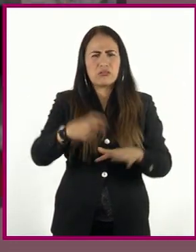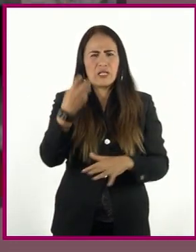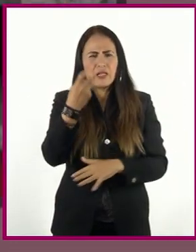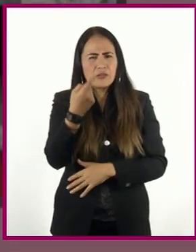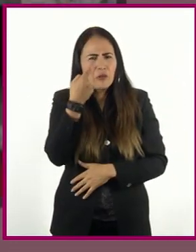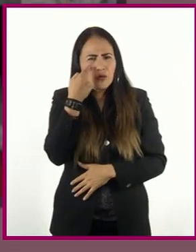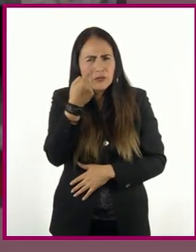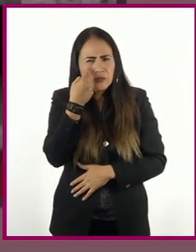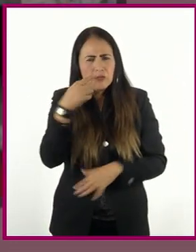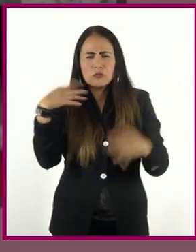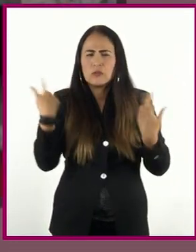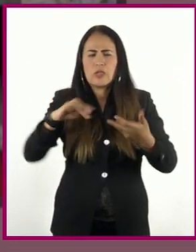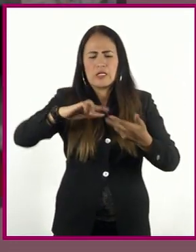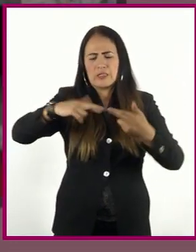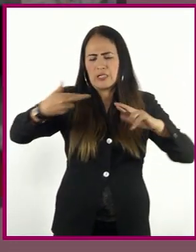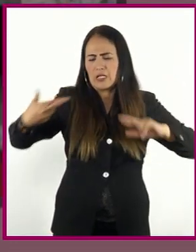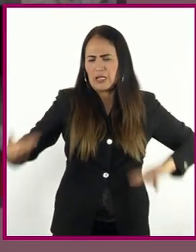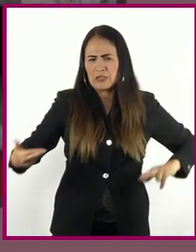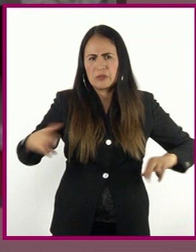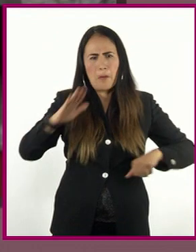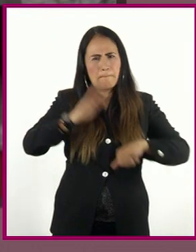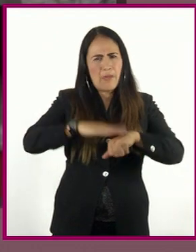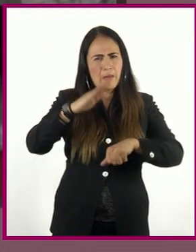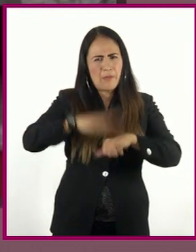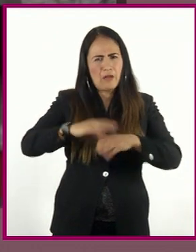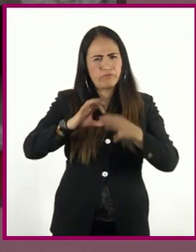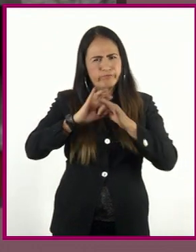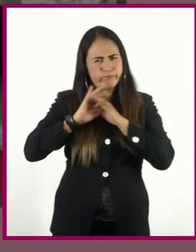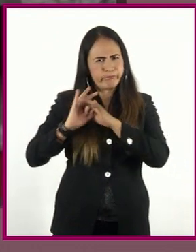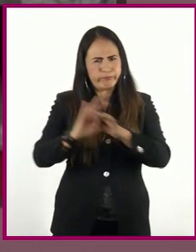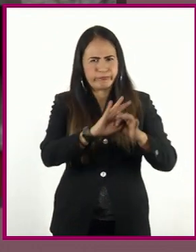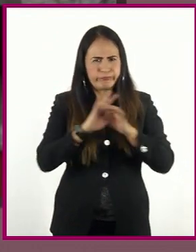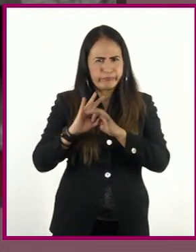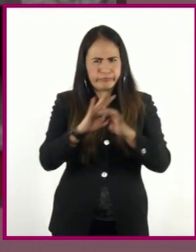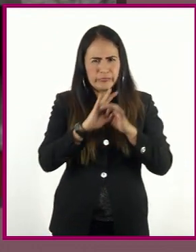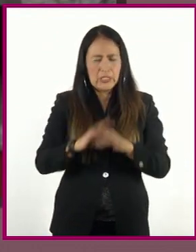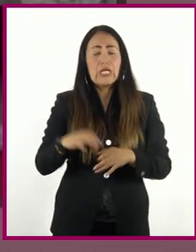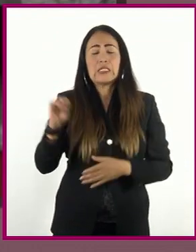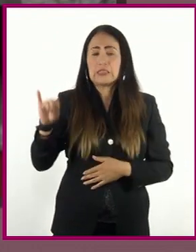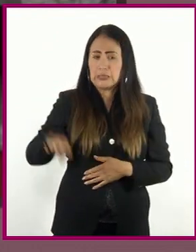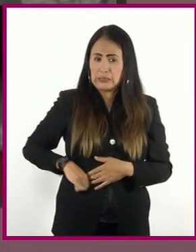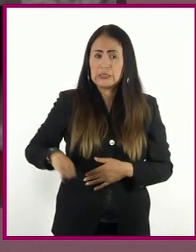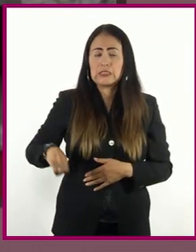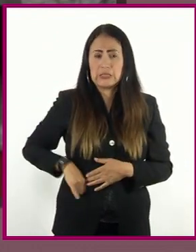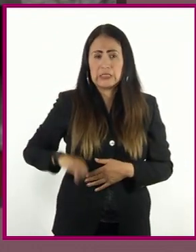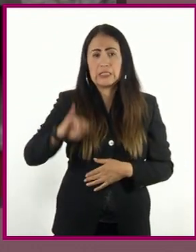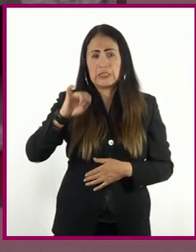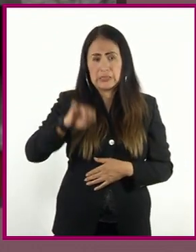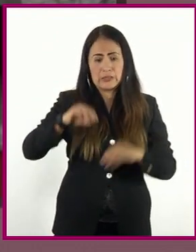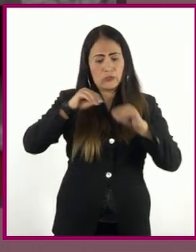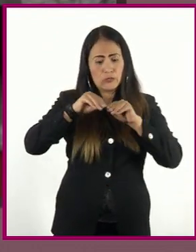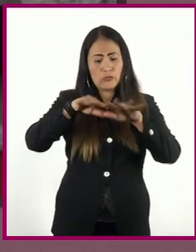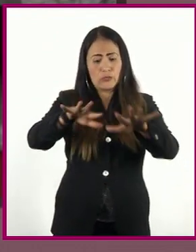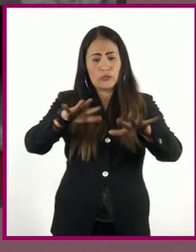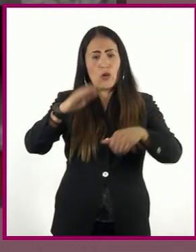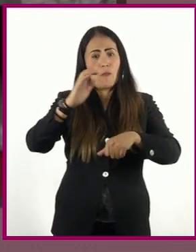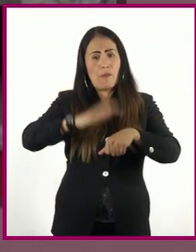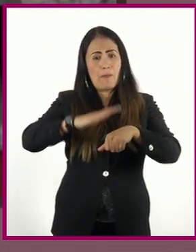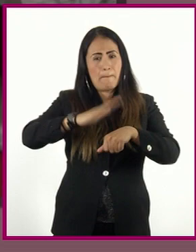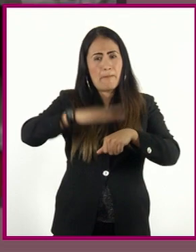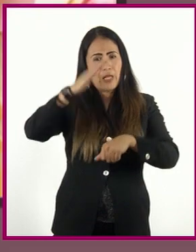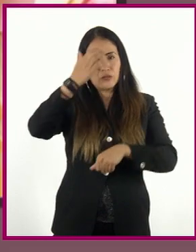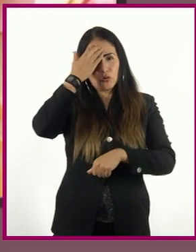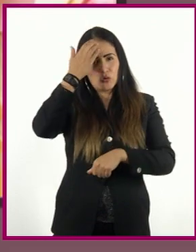red de relaciones muy al interior, pero con mucho interés de que se conozca al exterior. Y esa es la